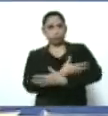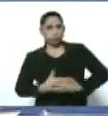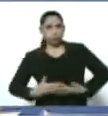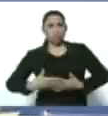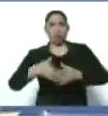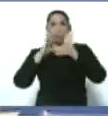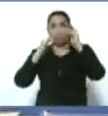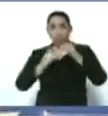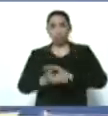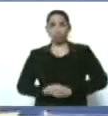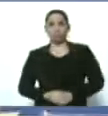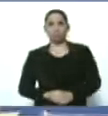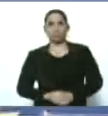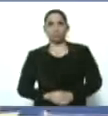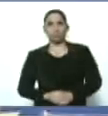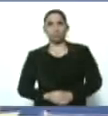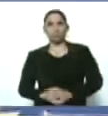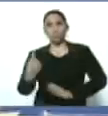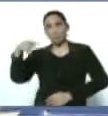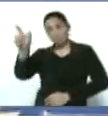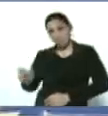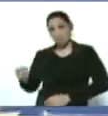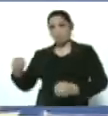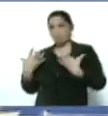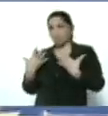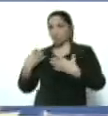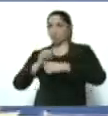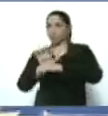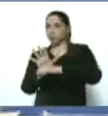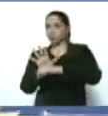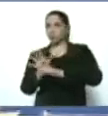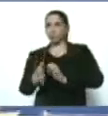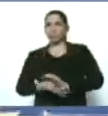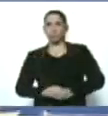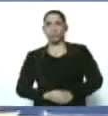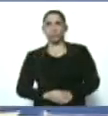atendiendo a un paciente con COVID-19,